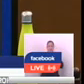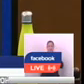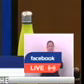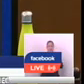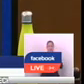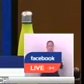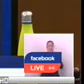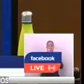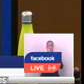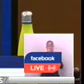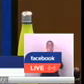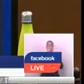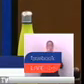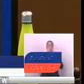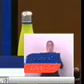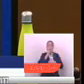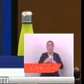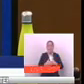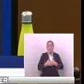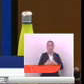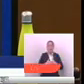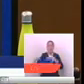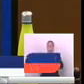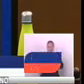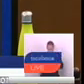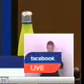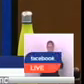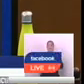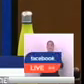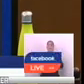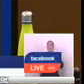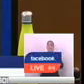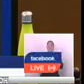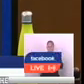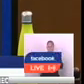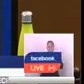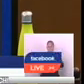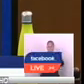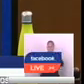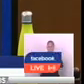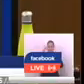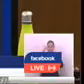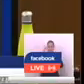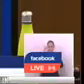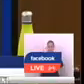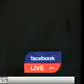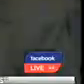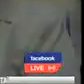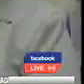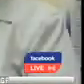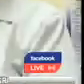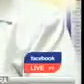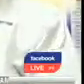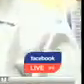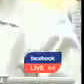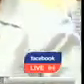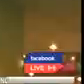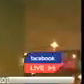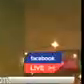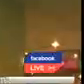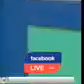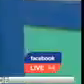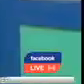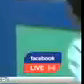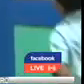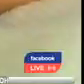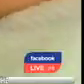tanto público como privado, también para el sector de educación superior. De acuerdo con el